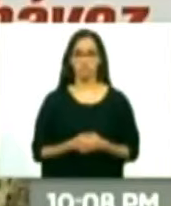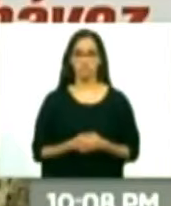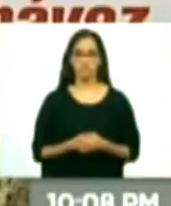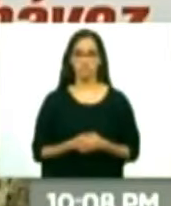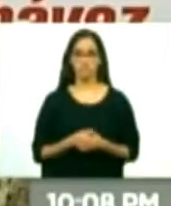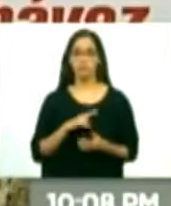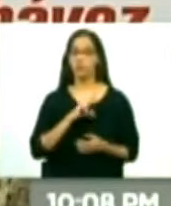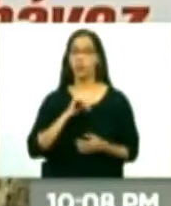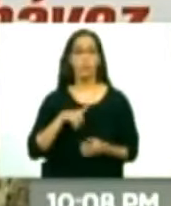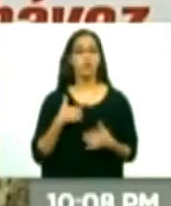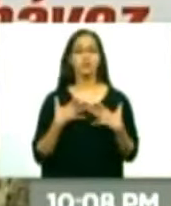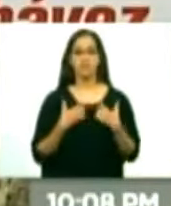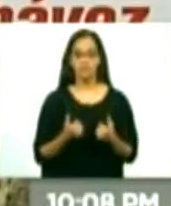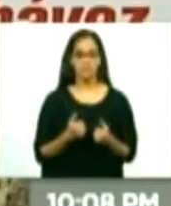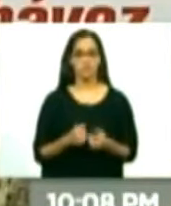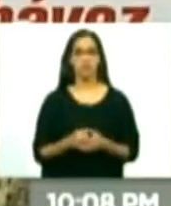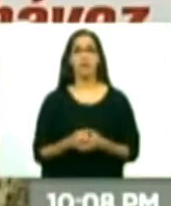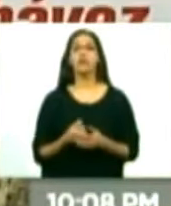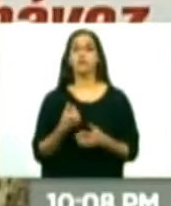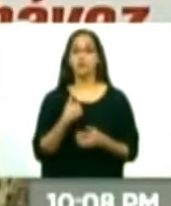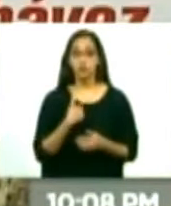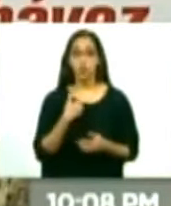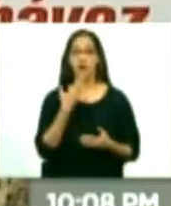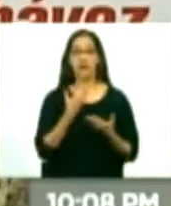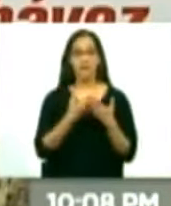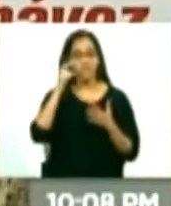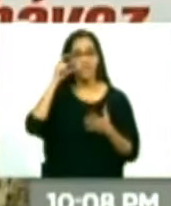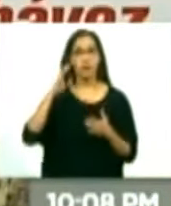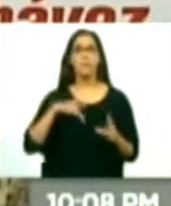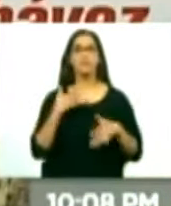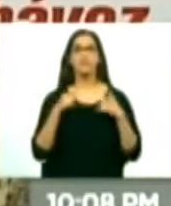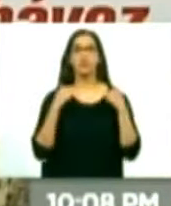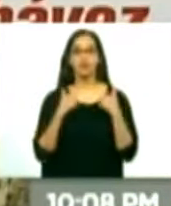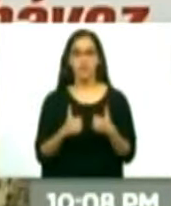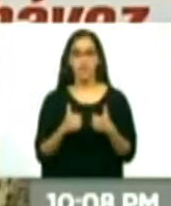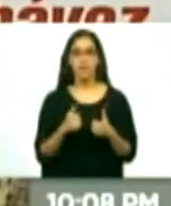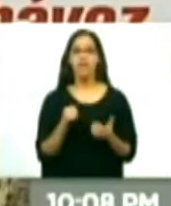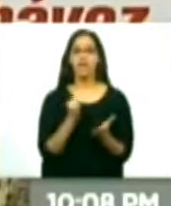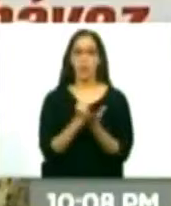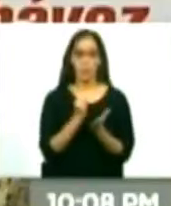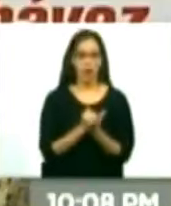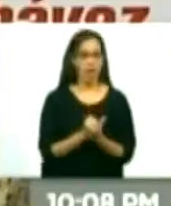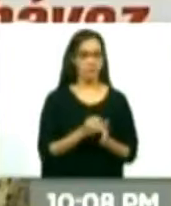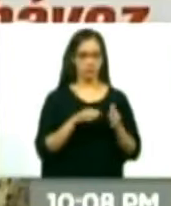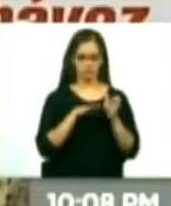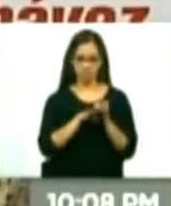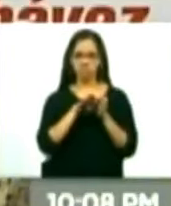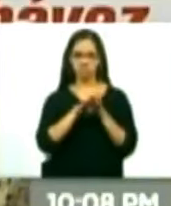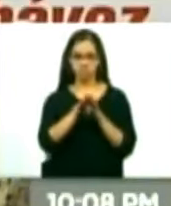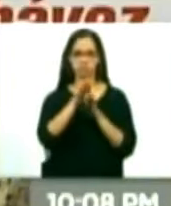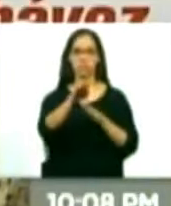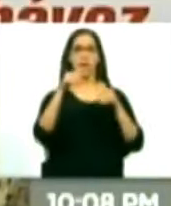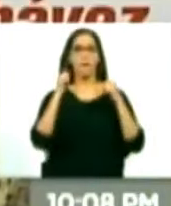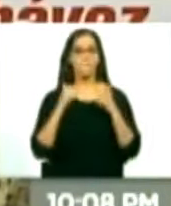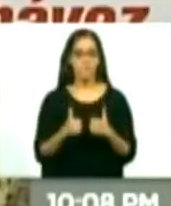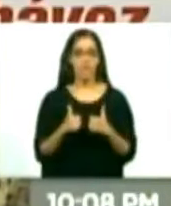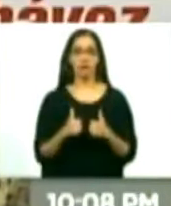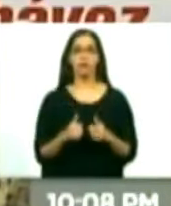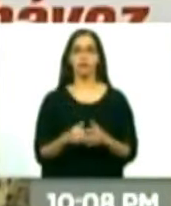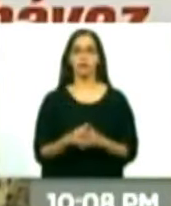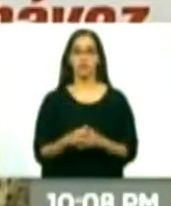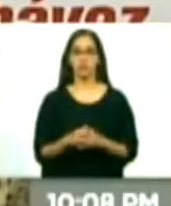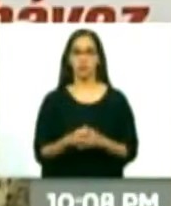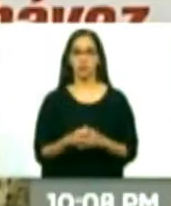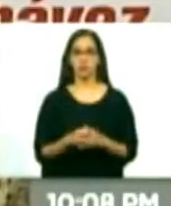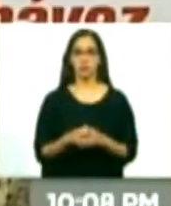No se han podido recuperar. Yo, gracias a Dios, me siento bien. Y estas pruebas las he ido pasando bien, bien. Ah, secuelas, claro